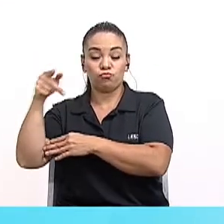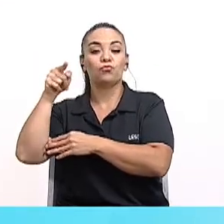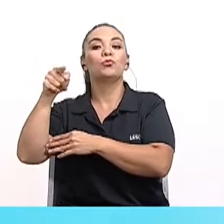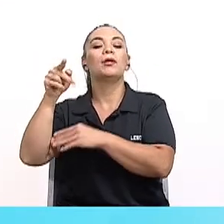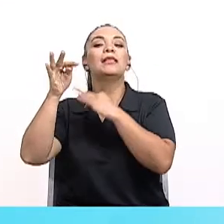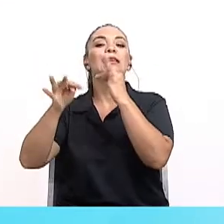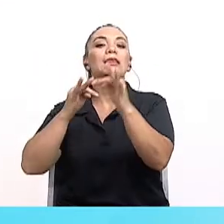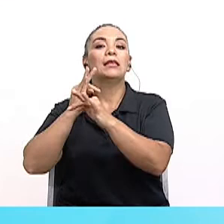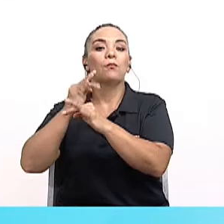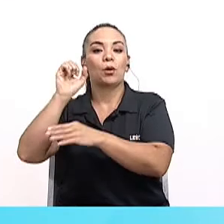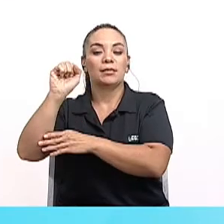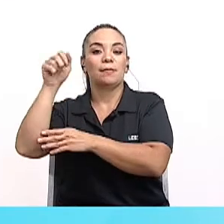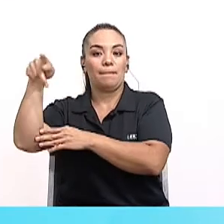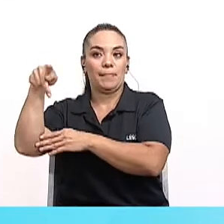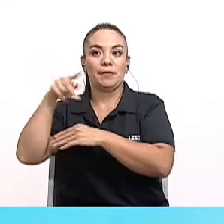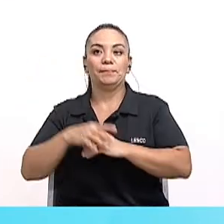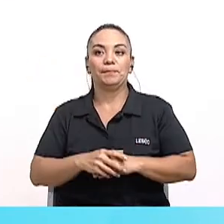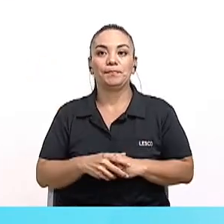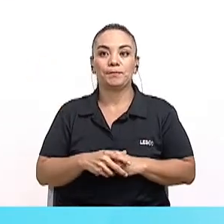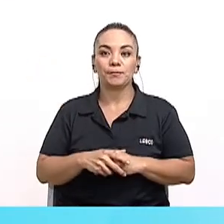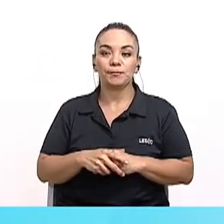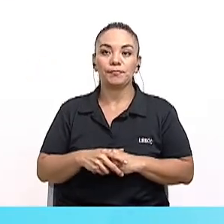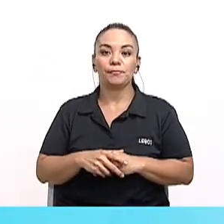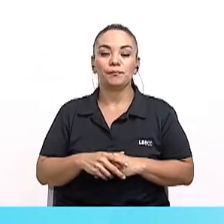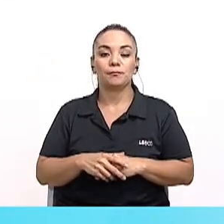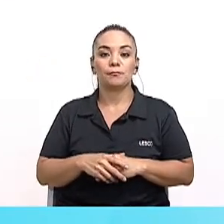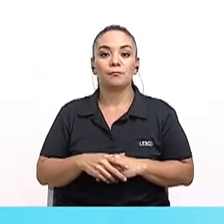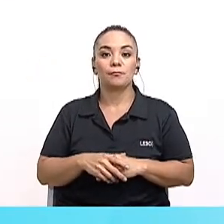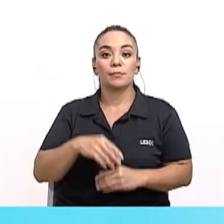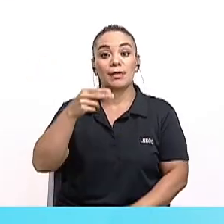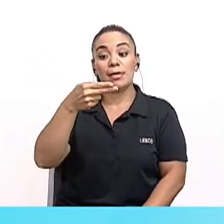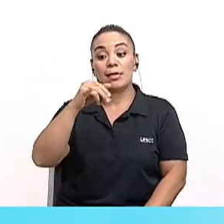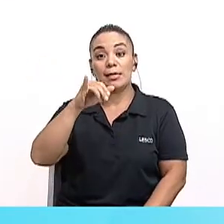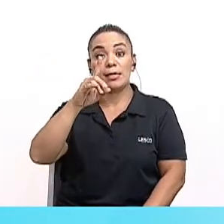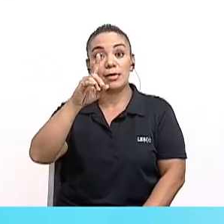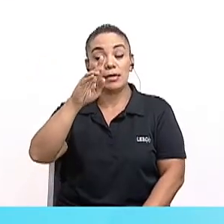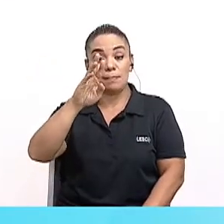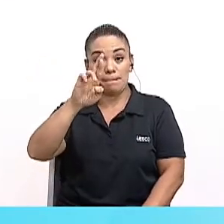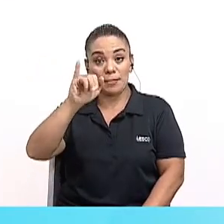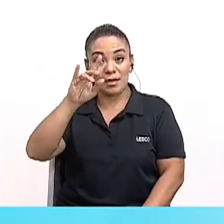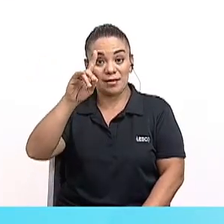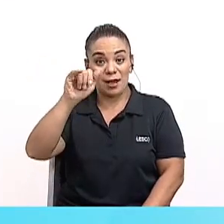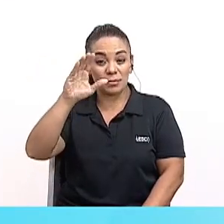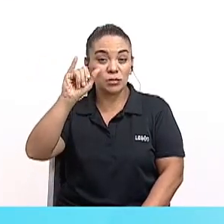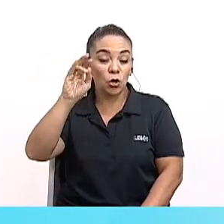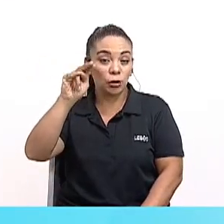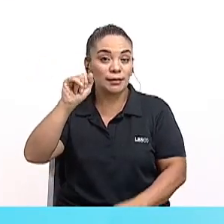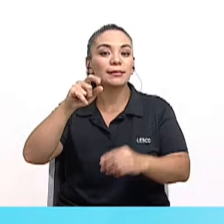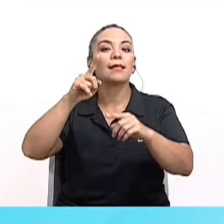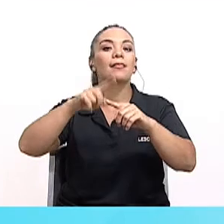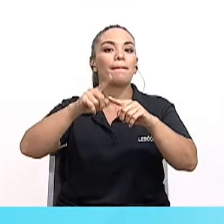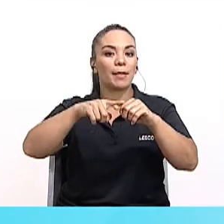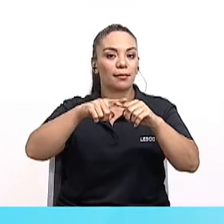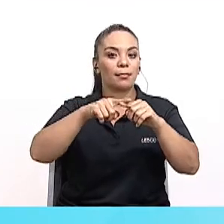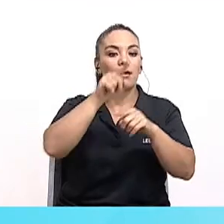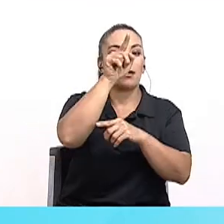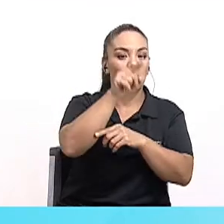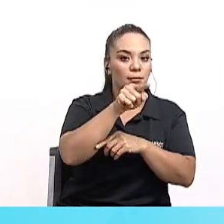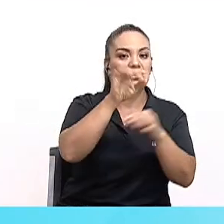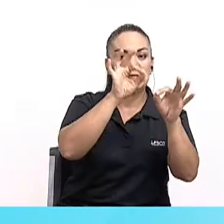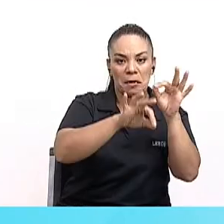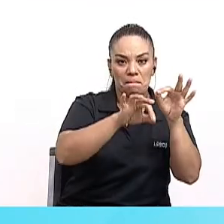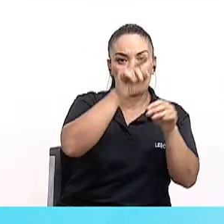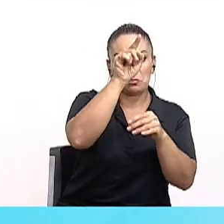tipo sp. Entonces, las hibridaciones dependen simplemente de los enlaces que haya. Recuerden, los